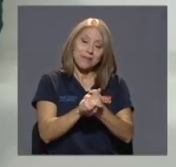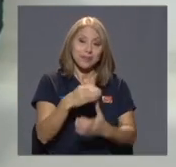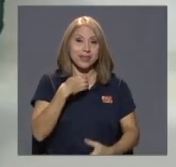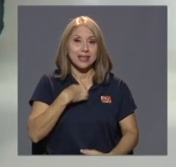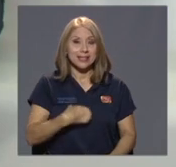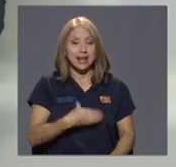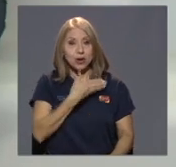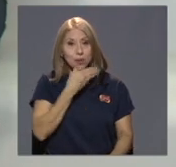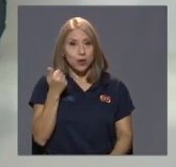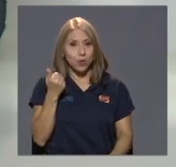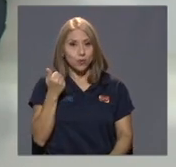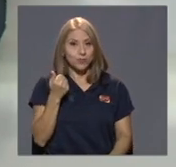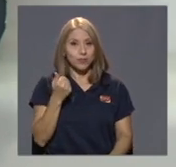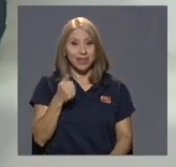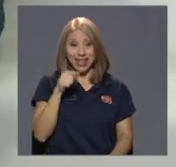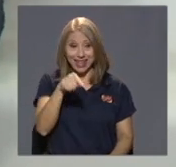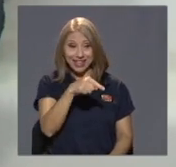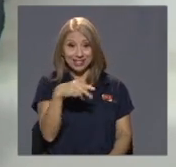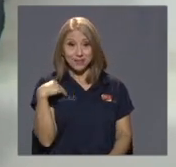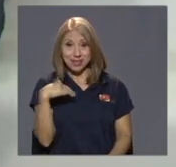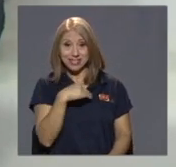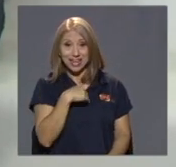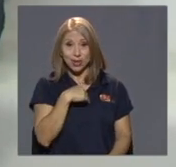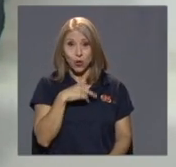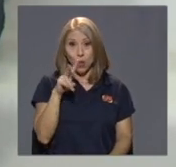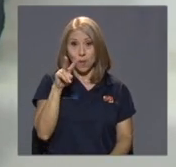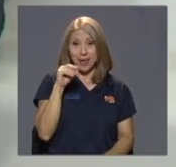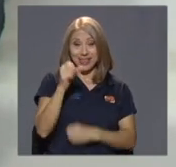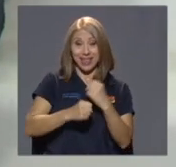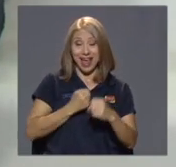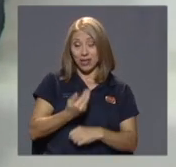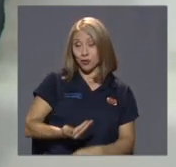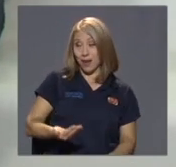digo, que 20 años para atrás no recuerdo a ningún ministro que lo haya hecho bien.